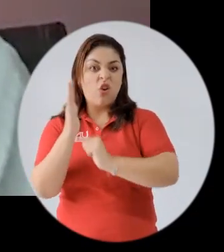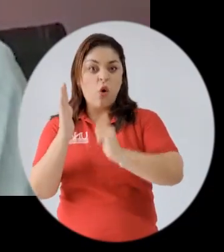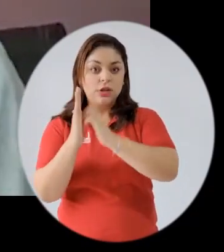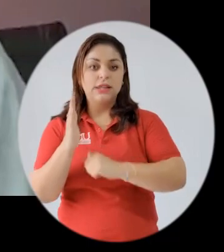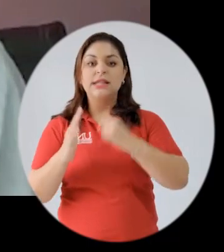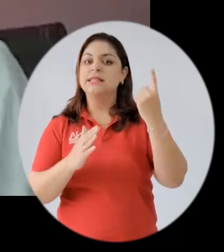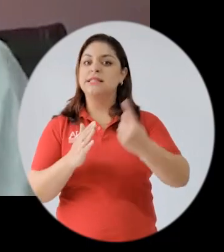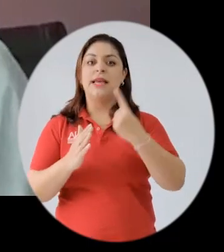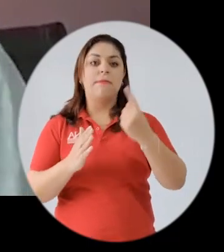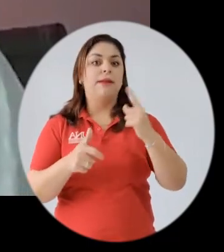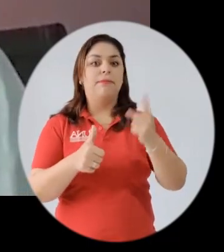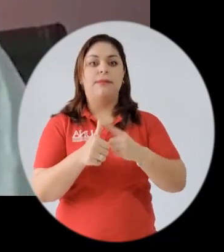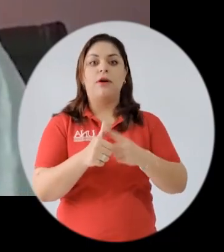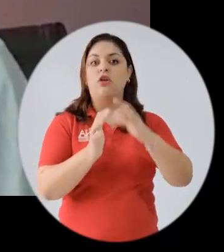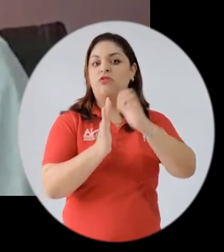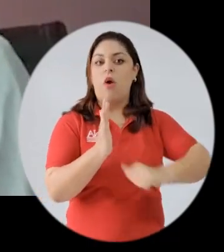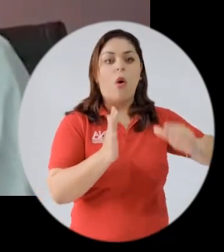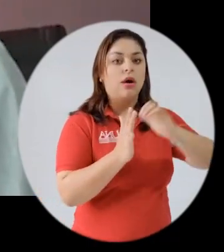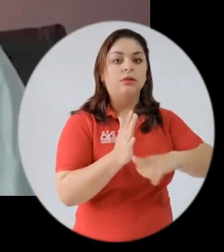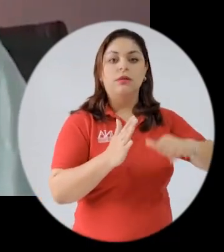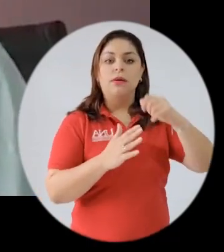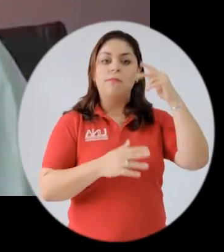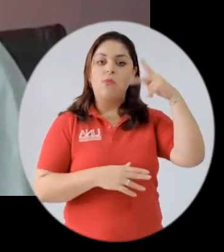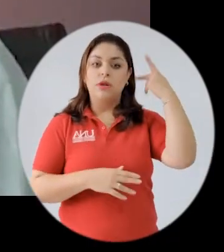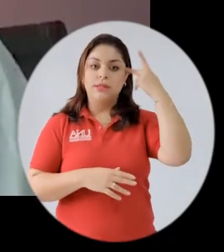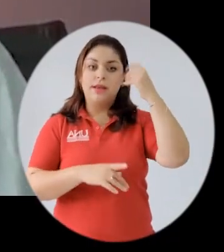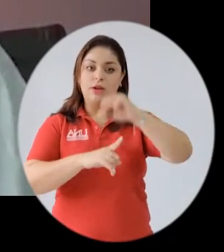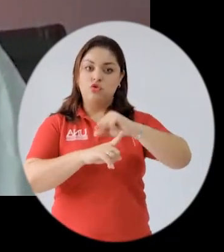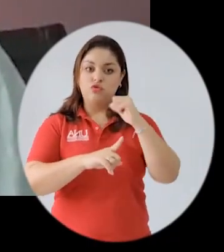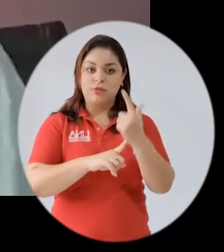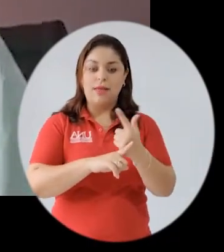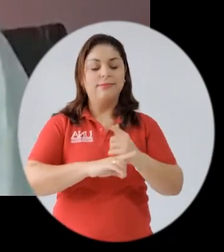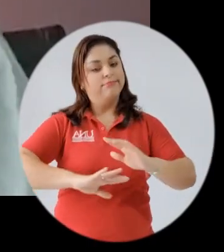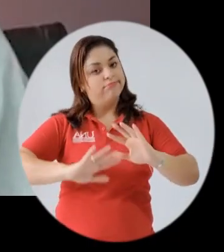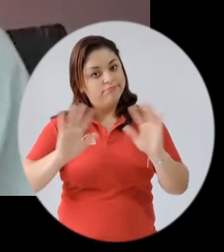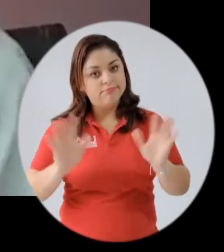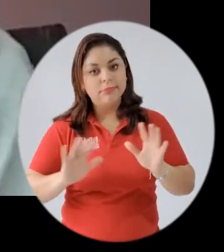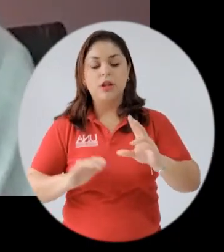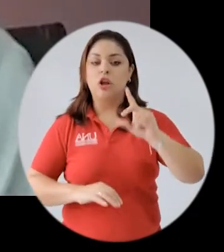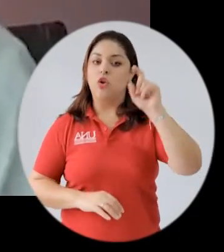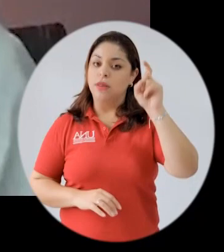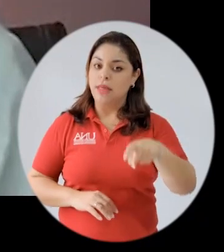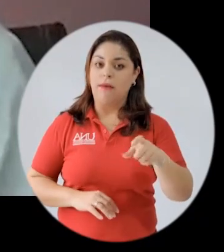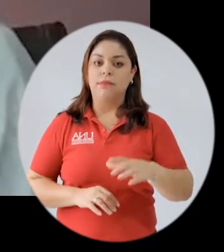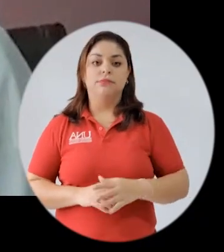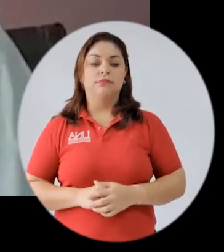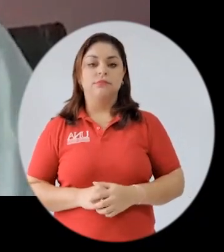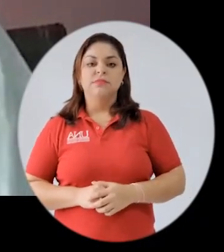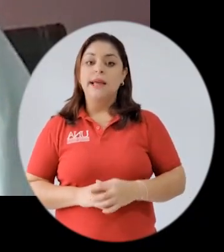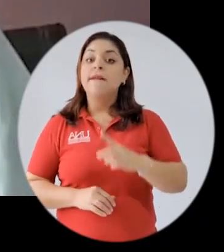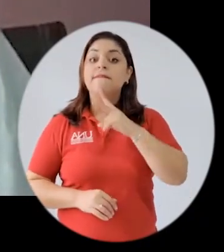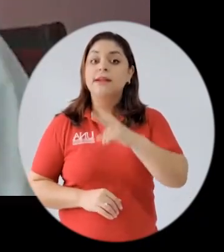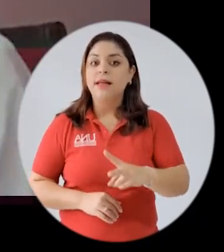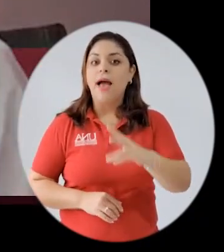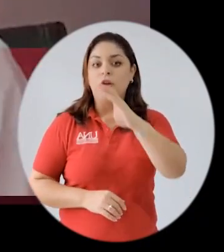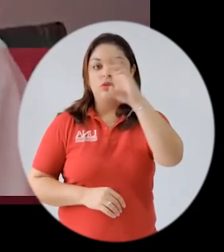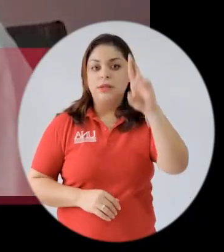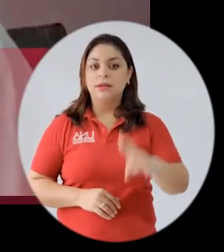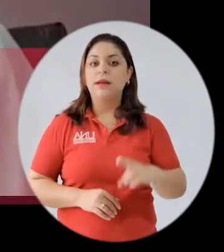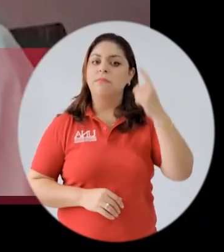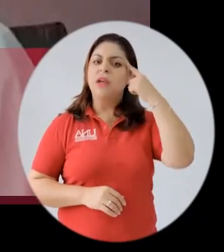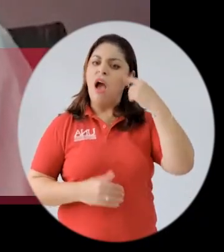versus movernos, ¿verdad? Físicamente, ¿cómo está la Me balanza? gustaría dejar ahí pues un mensaje claro y es la importancia de la salud mental